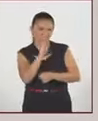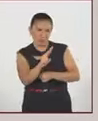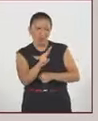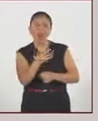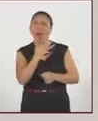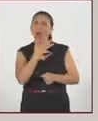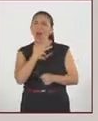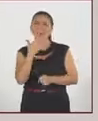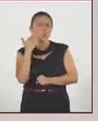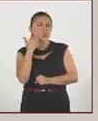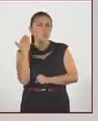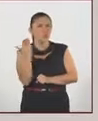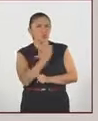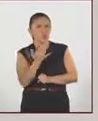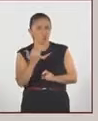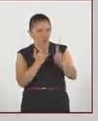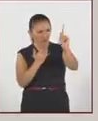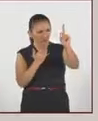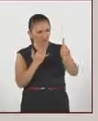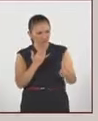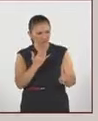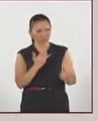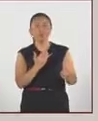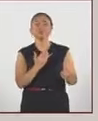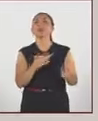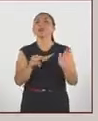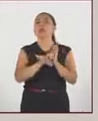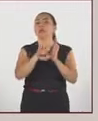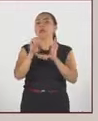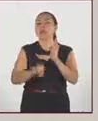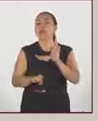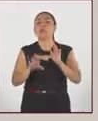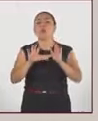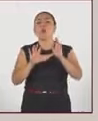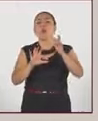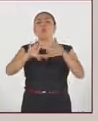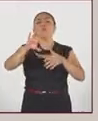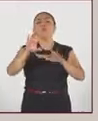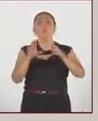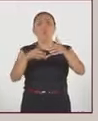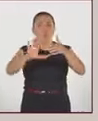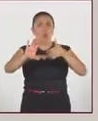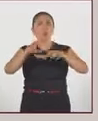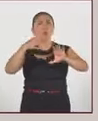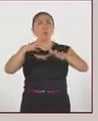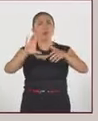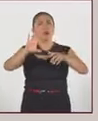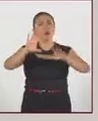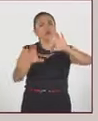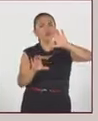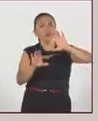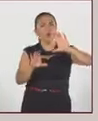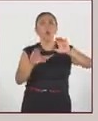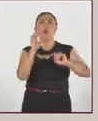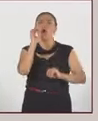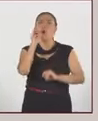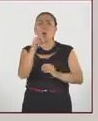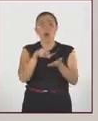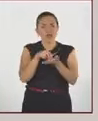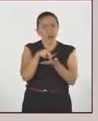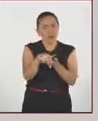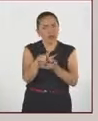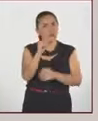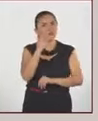evidentes. En el pliegue glúteo, en la manera de caminar, están limitados los movimientos, las posturas